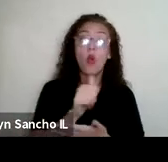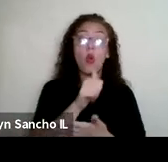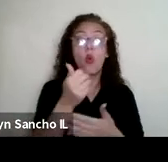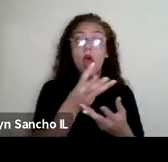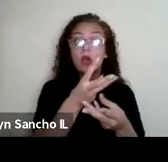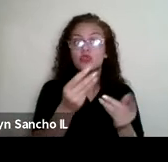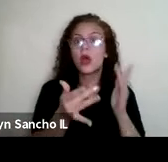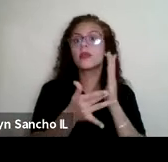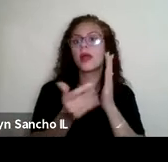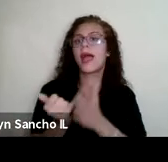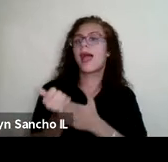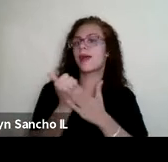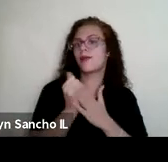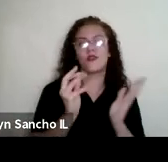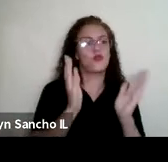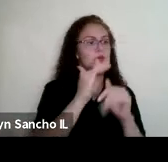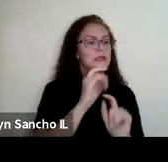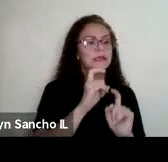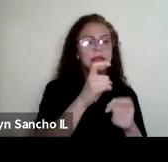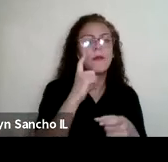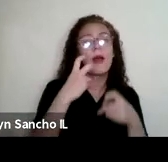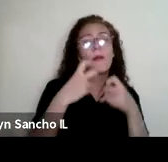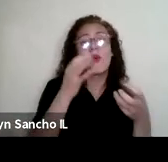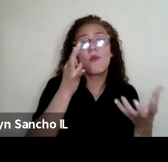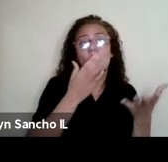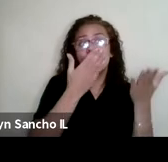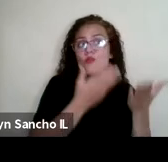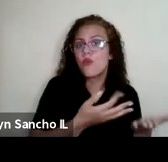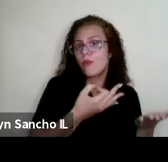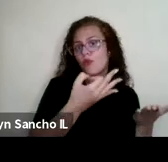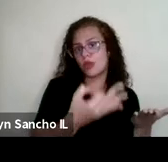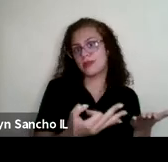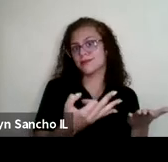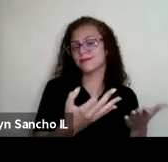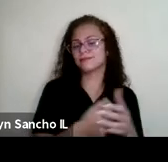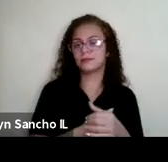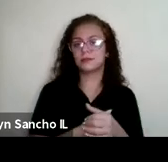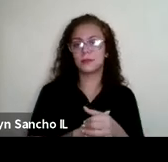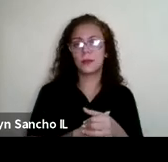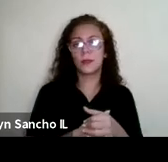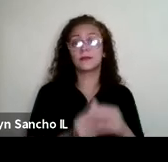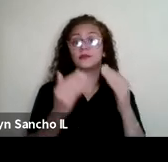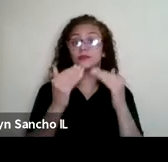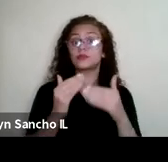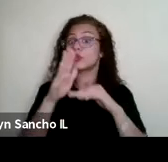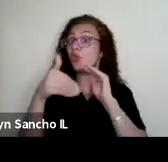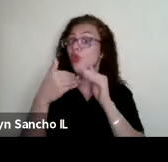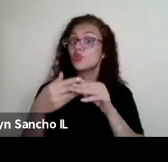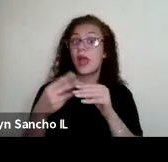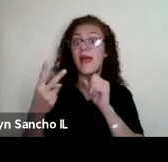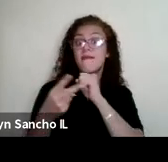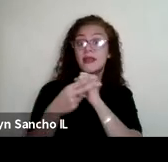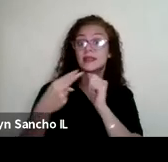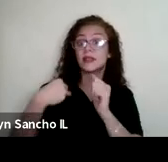soluciones tecnológicas no están dedicadas a los problemas cotidianos de las mujeres. Todas las veces que nosotras